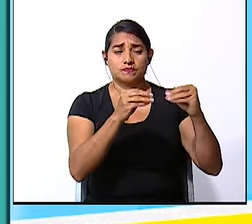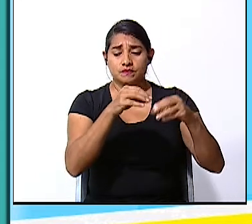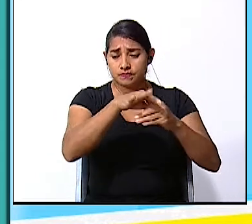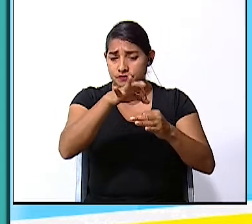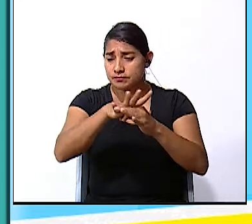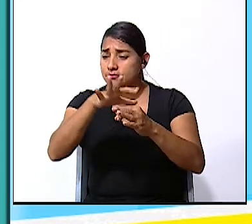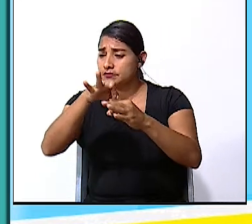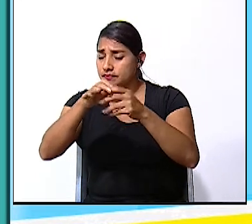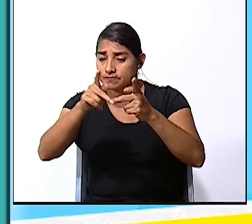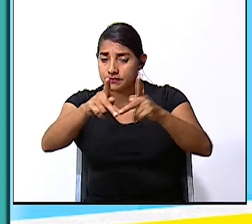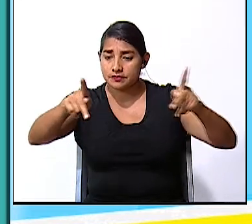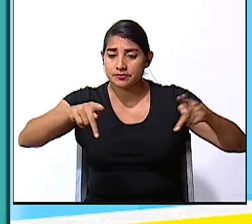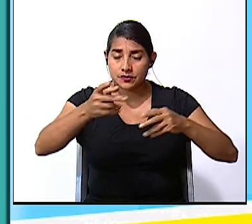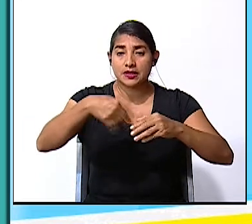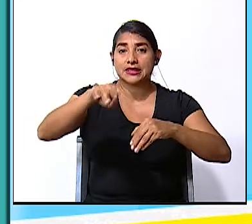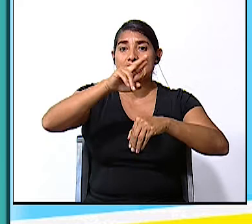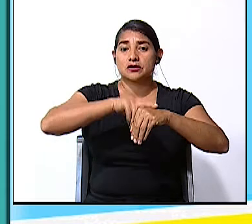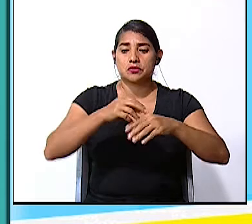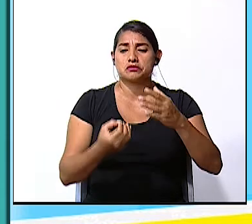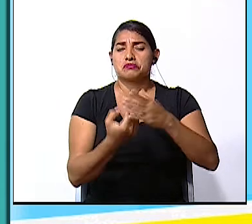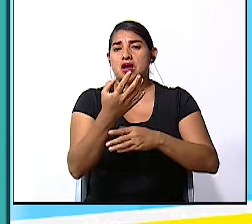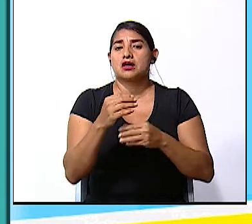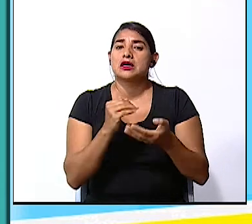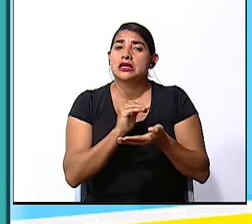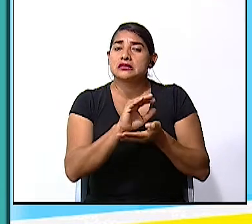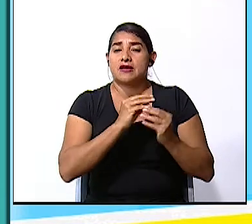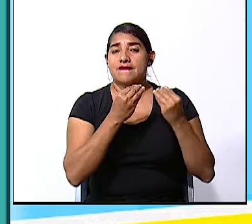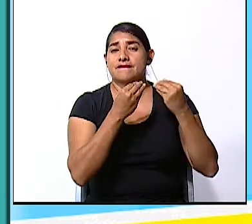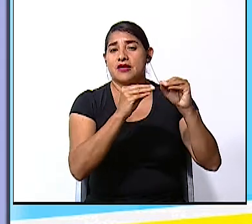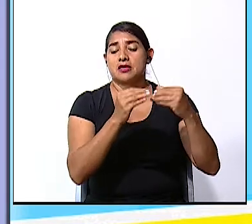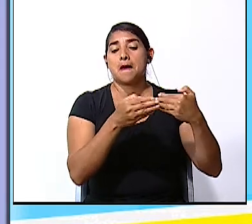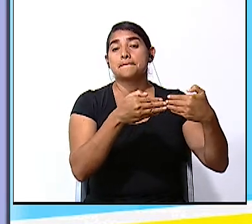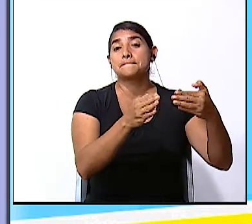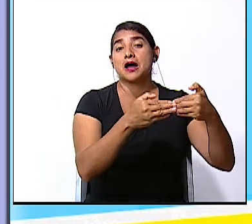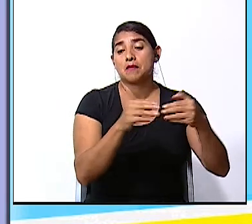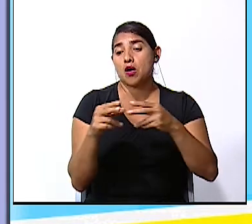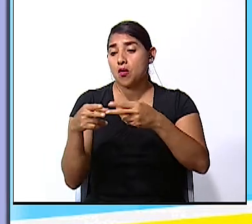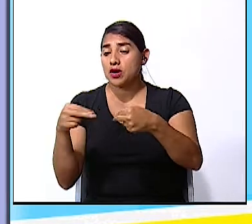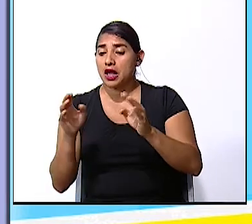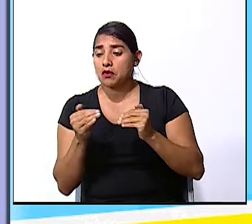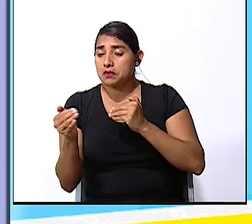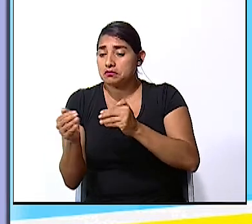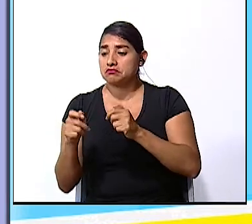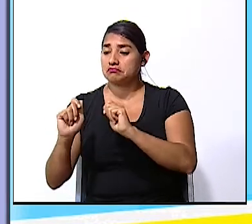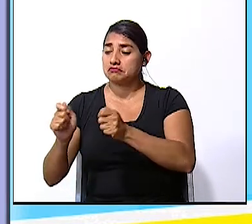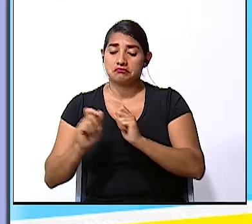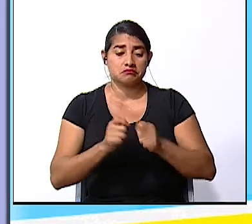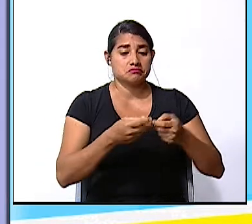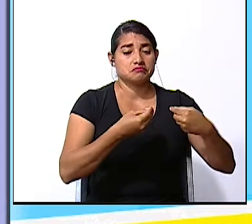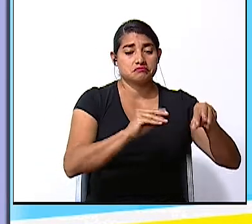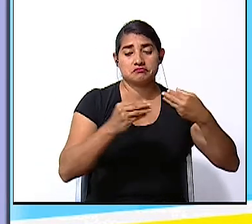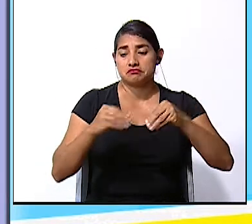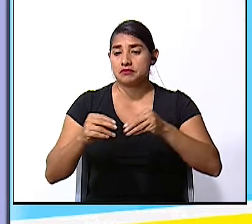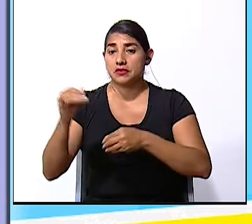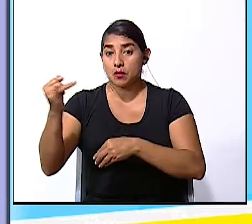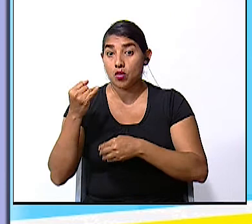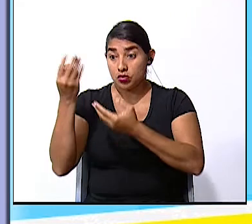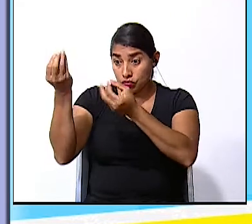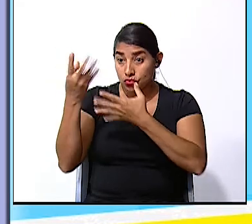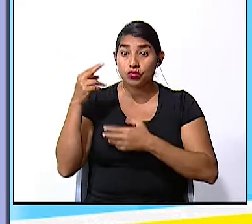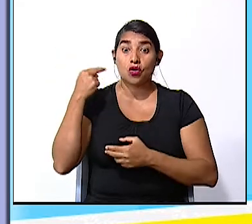del territorio nacional a lo sumo llegaban a exportarse hasta Panamá o Nicaragua. La noticia de la independencia política llegó en